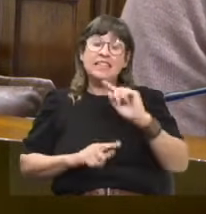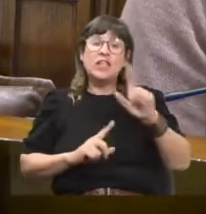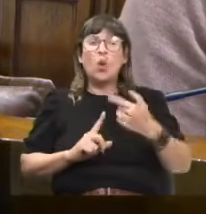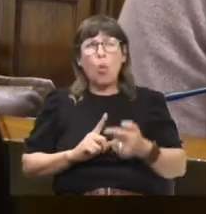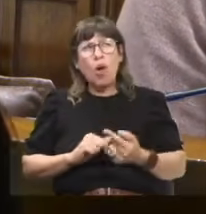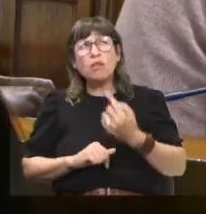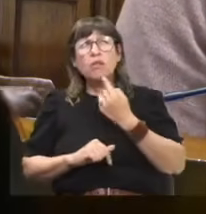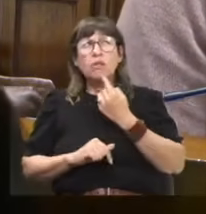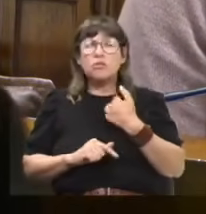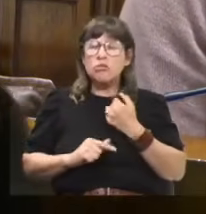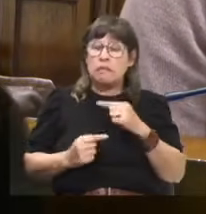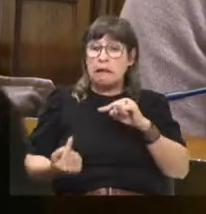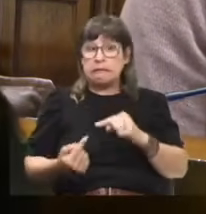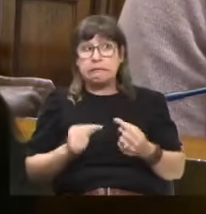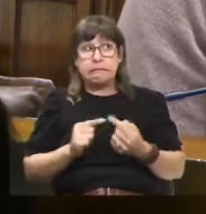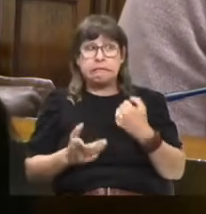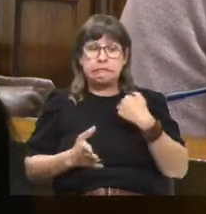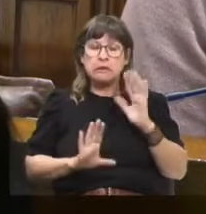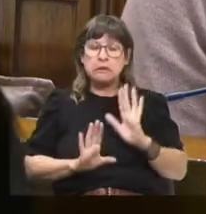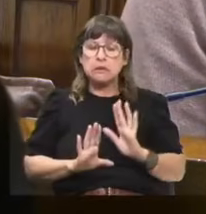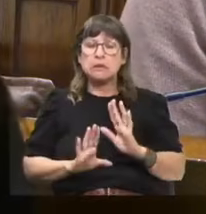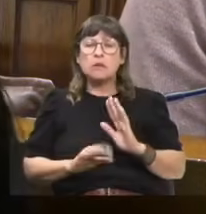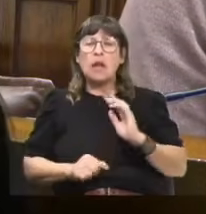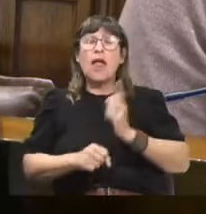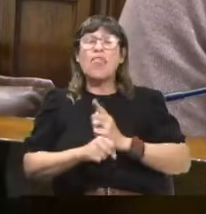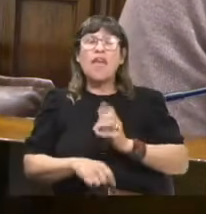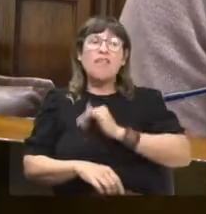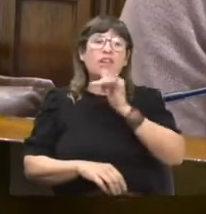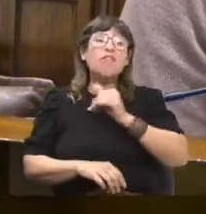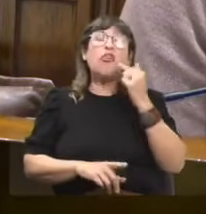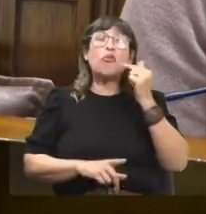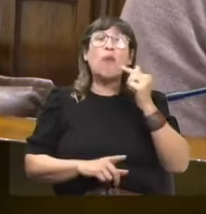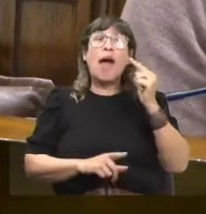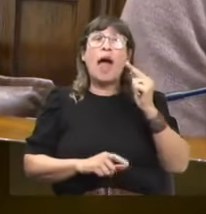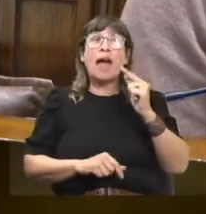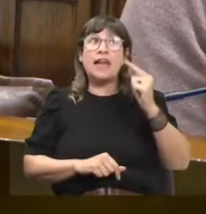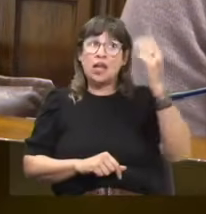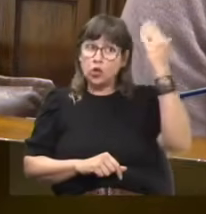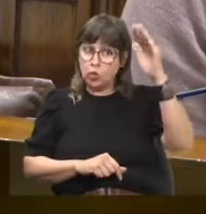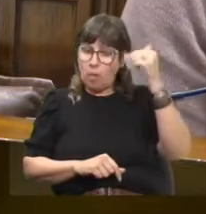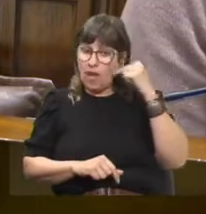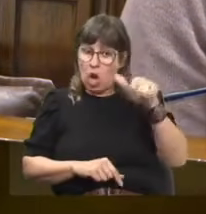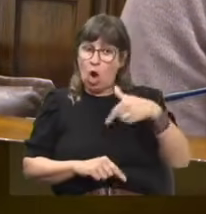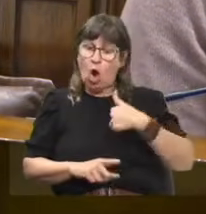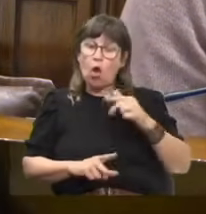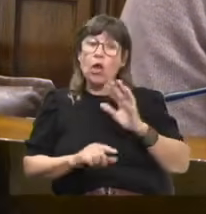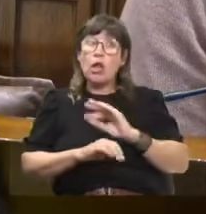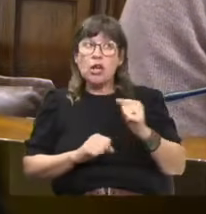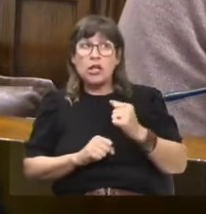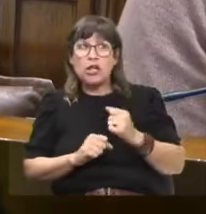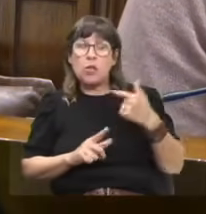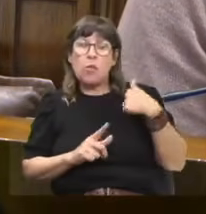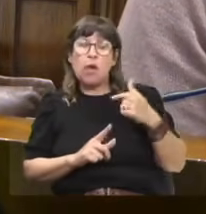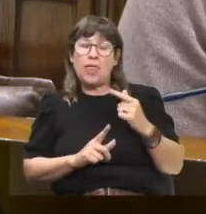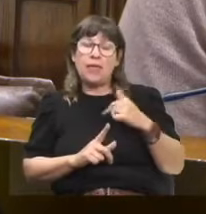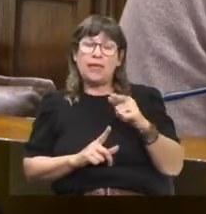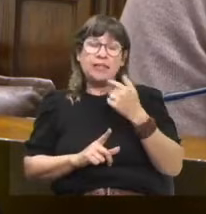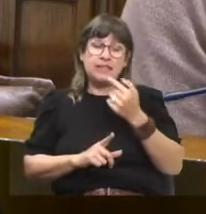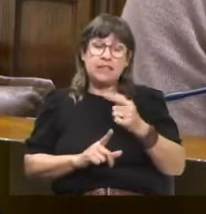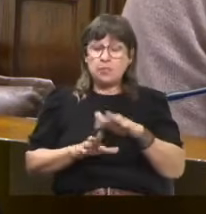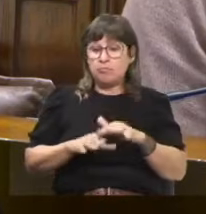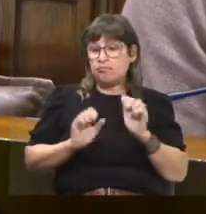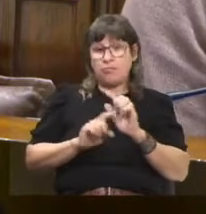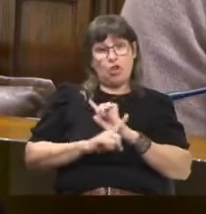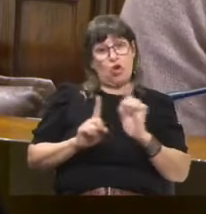el conflicto, debe informar al superior y puede solicitar que se le excuse de intervenir.